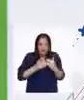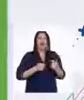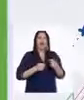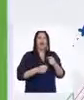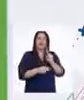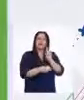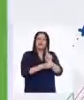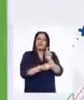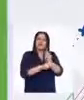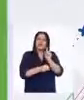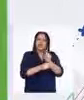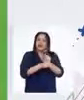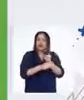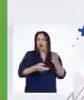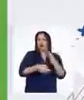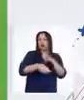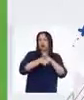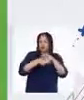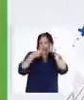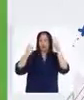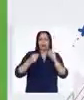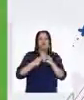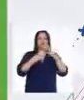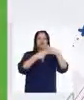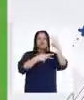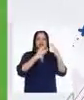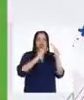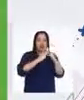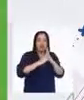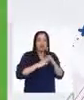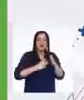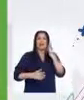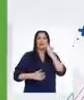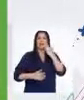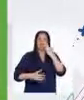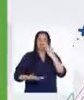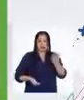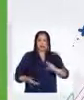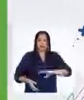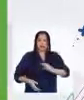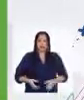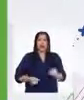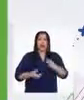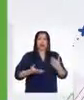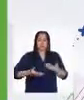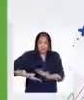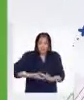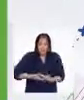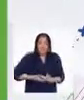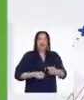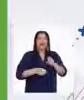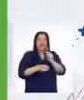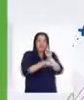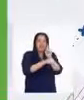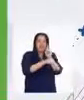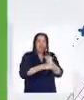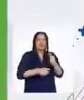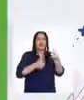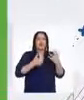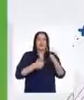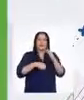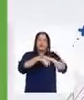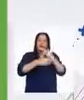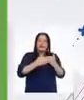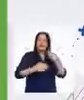de salud para que hagan visitas a las casas de las mamás y los bebés, dándoles mensajes de promoción de la salud y de prevención de la